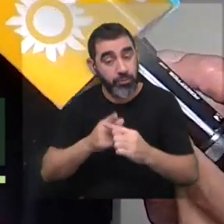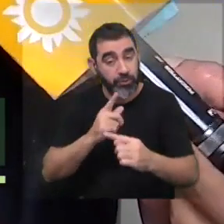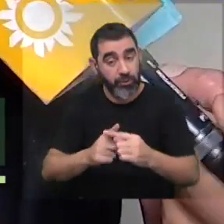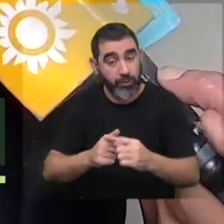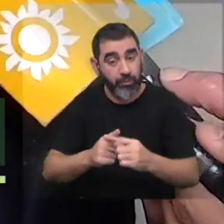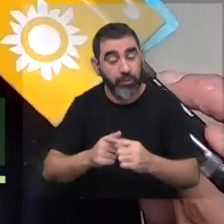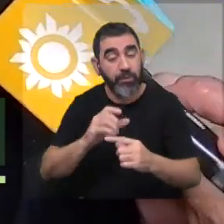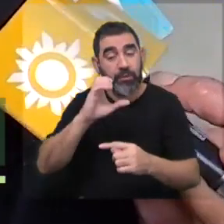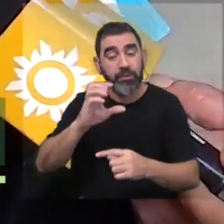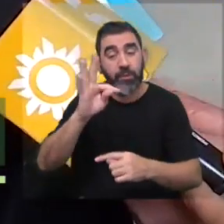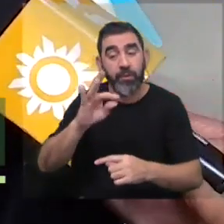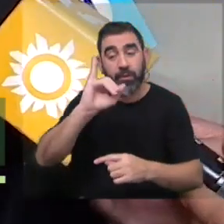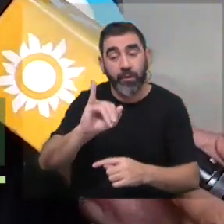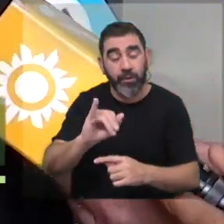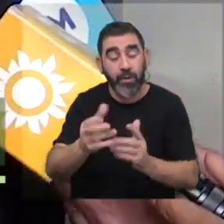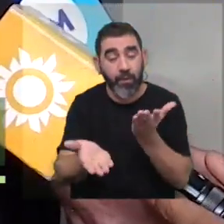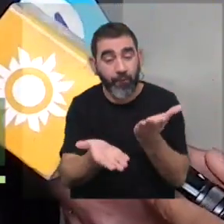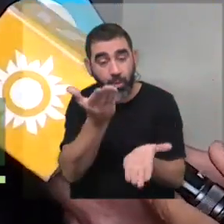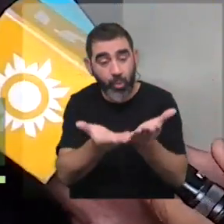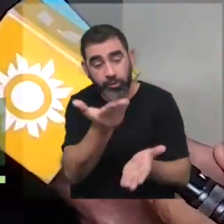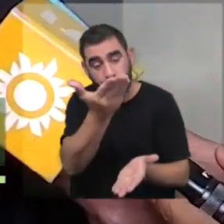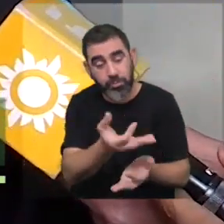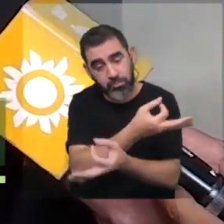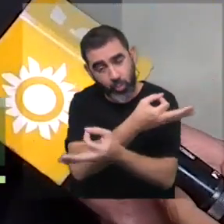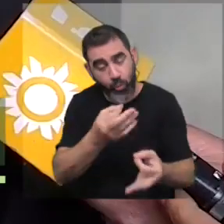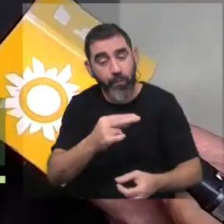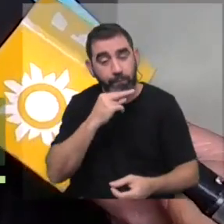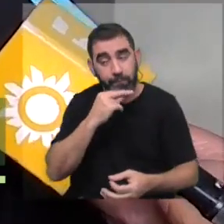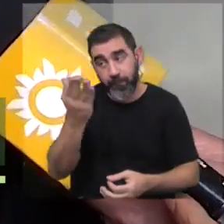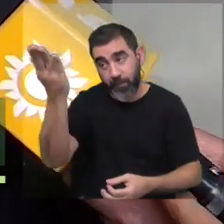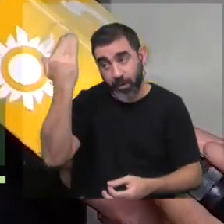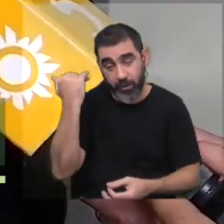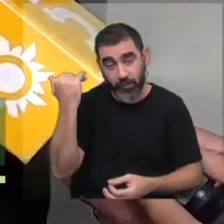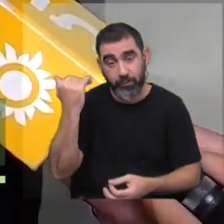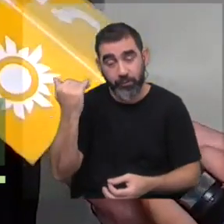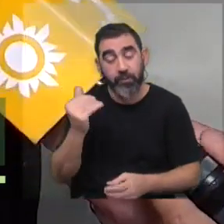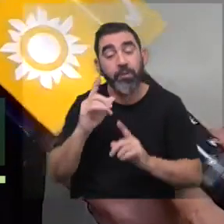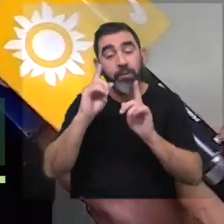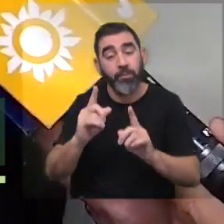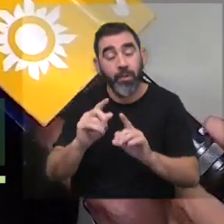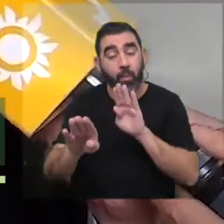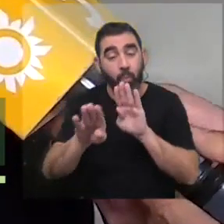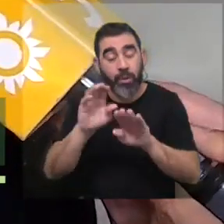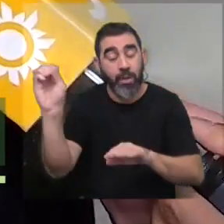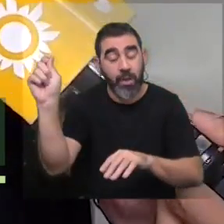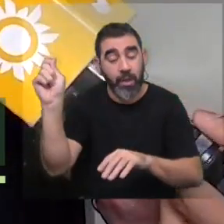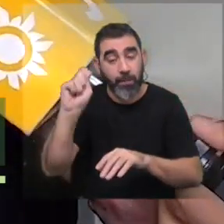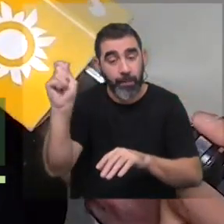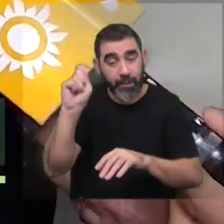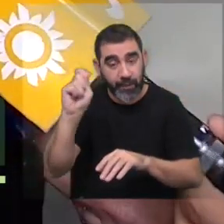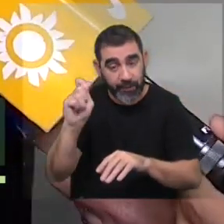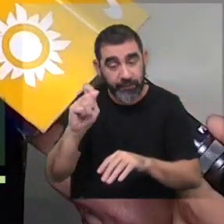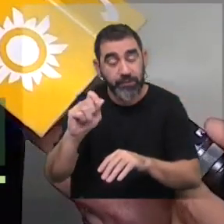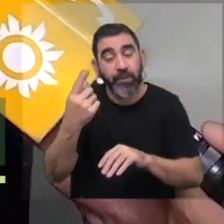Ya lo habíamos dicho ayer en entrevista fuimos evaluados el viernes en los que son los c tratamiento intensivo anteriormente a la puerta de emergencia